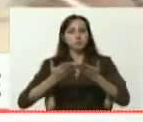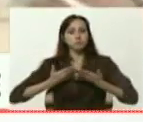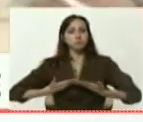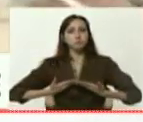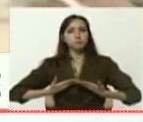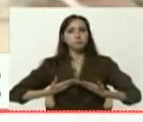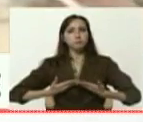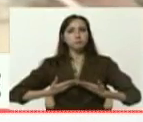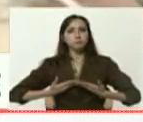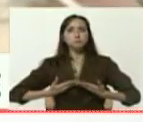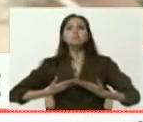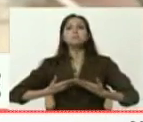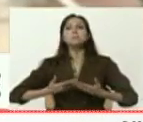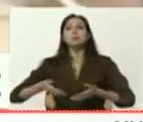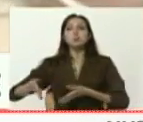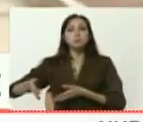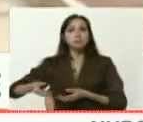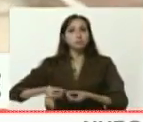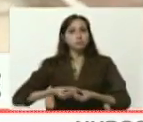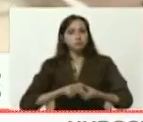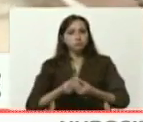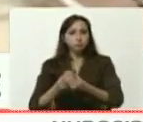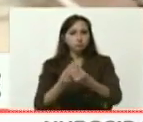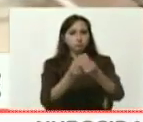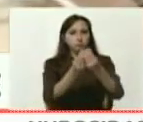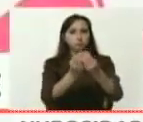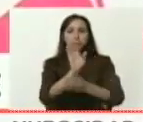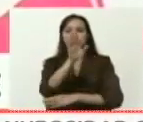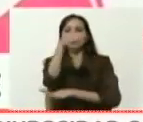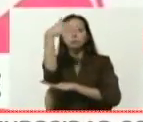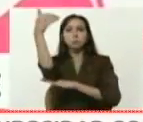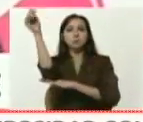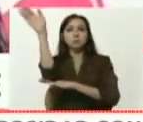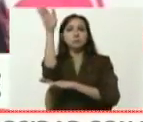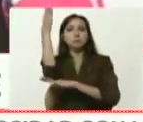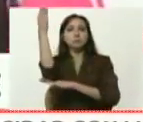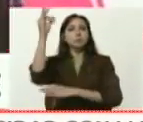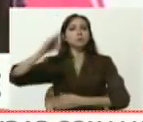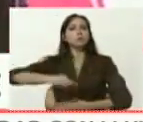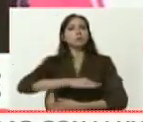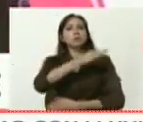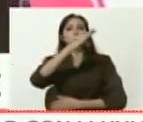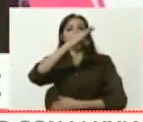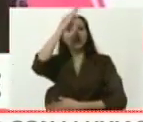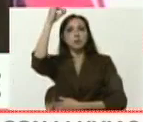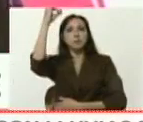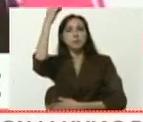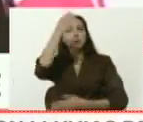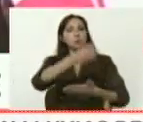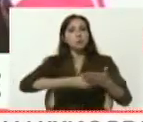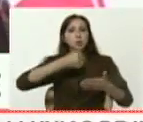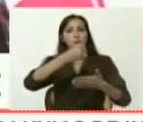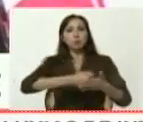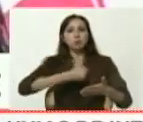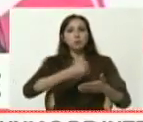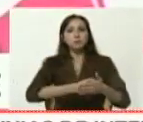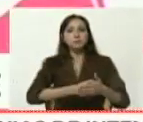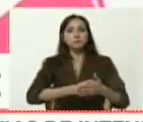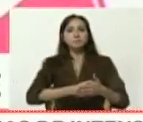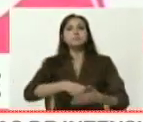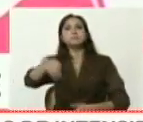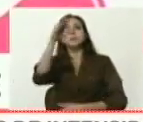que nos llevan a levantar las banderas y el espíritu de lucha de la Liga